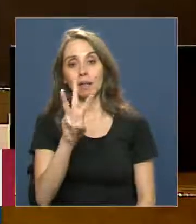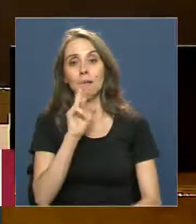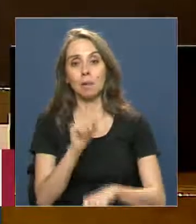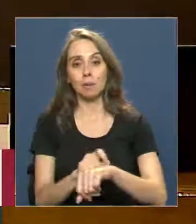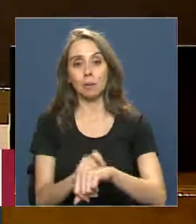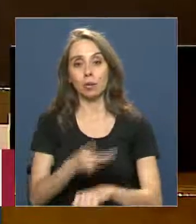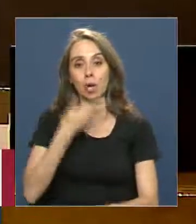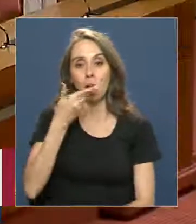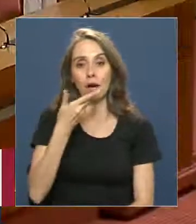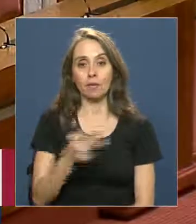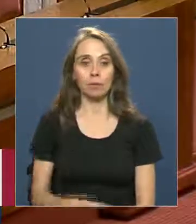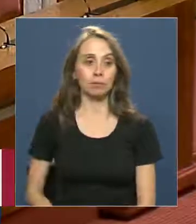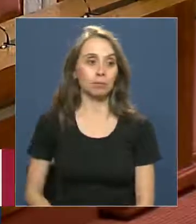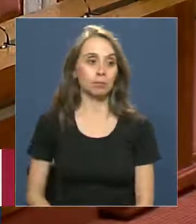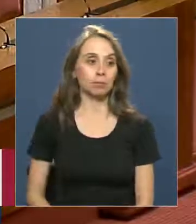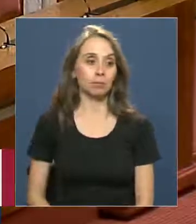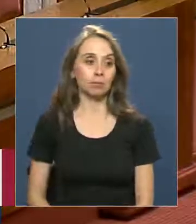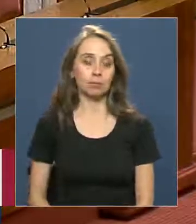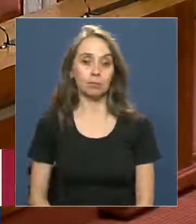palabra.